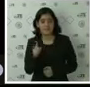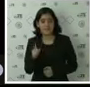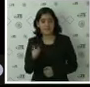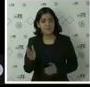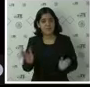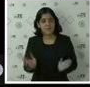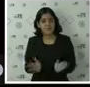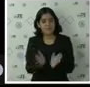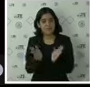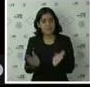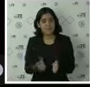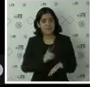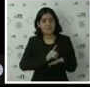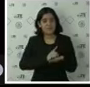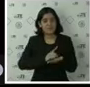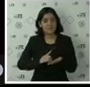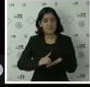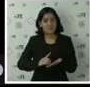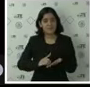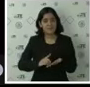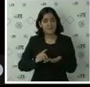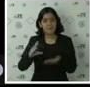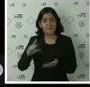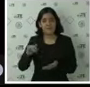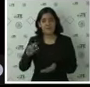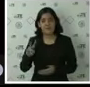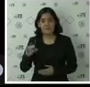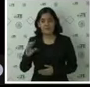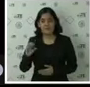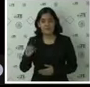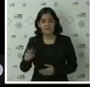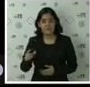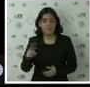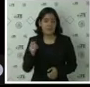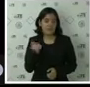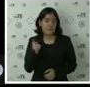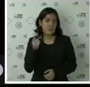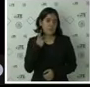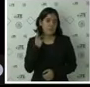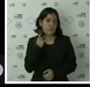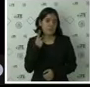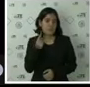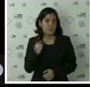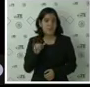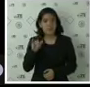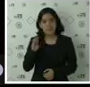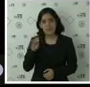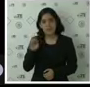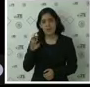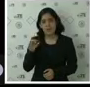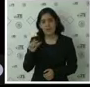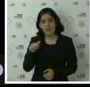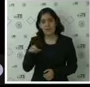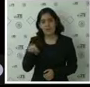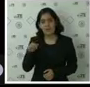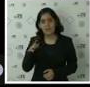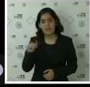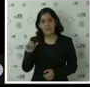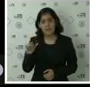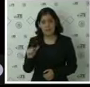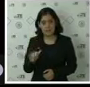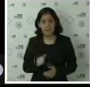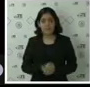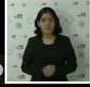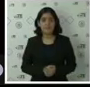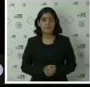los derechos cívico-políticos de las juventudes en Iberoamérica. Quiero decirles que Gloria, de manera breve ya para sintetizar,